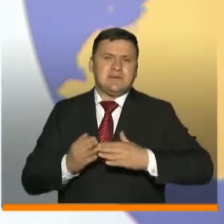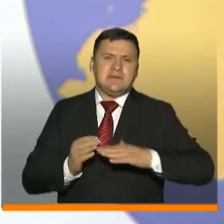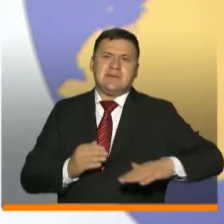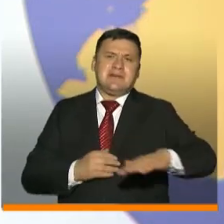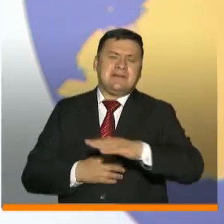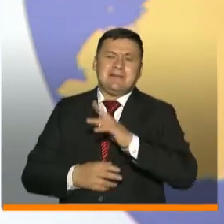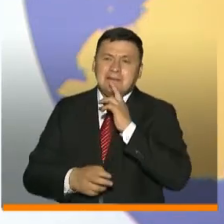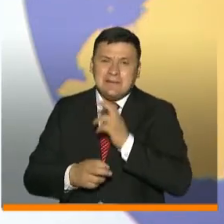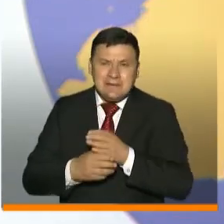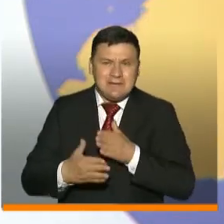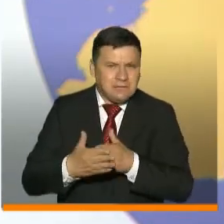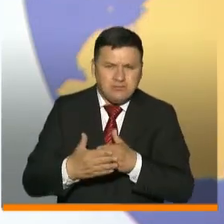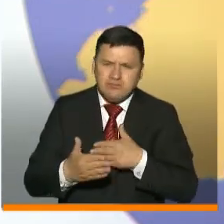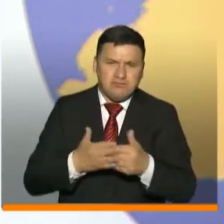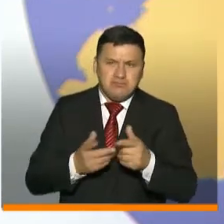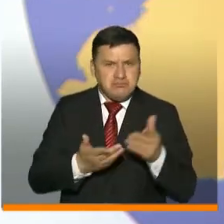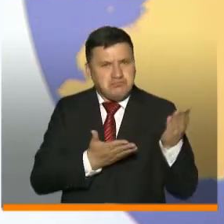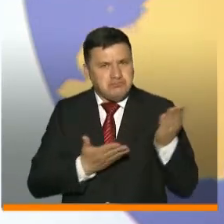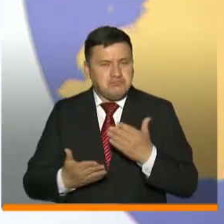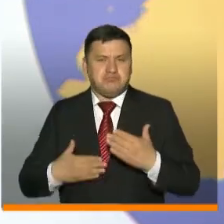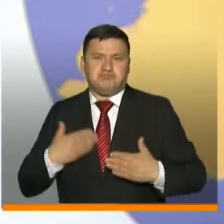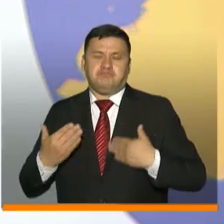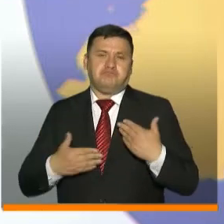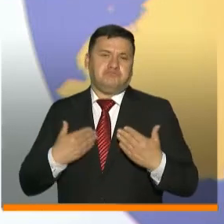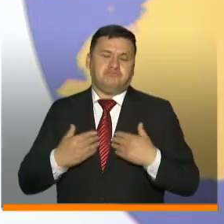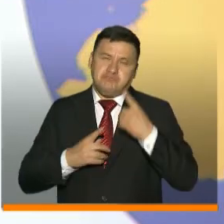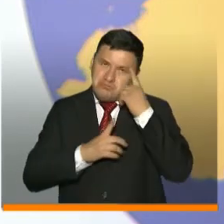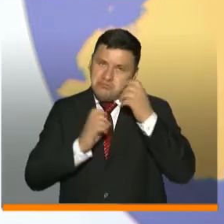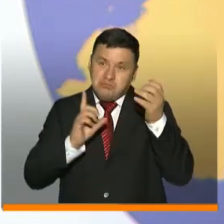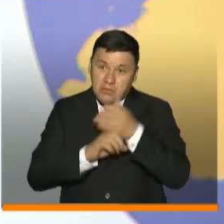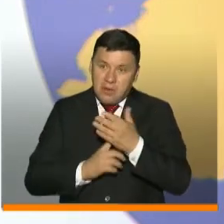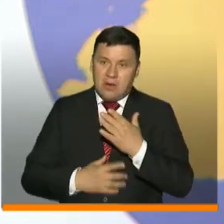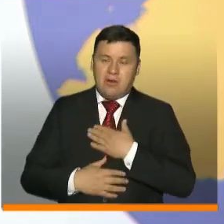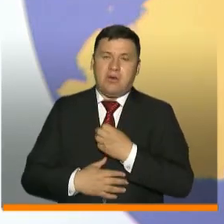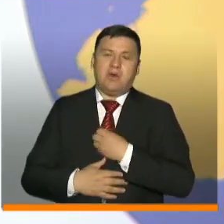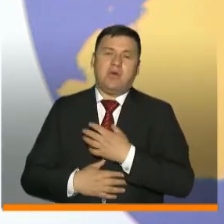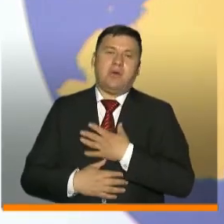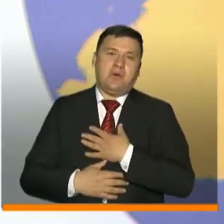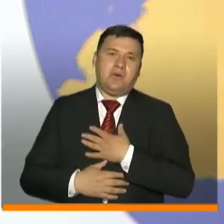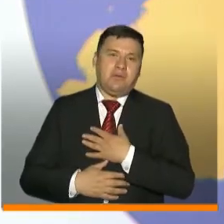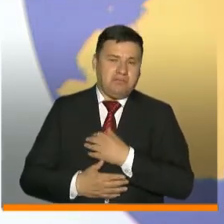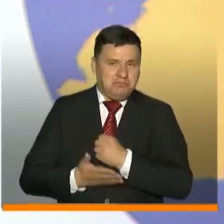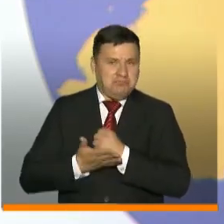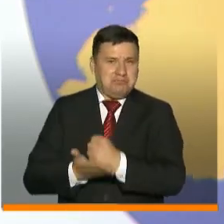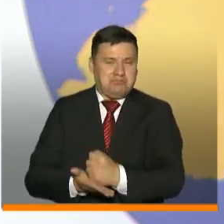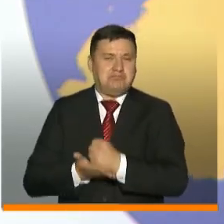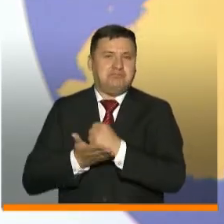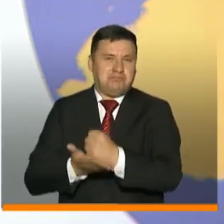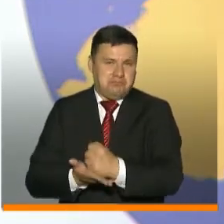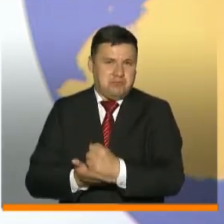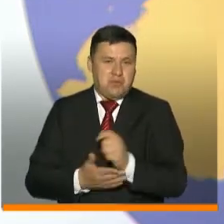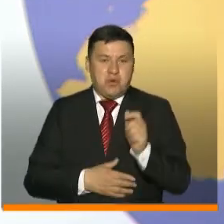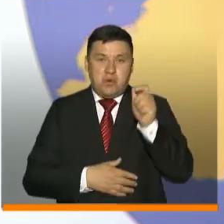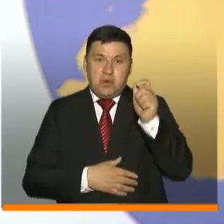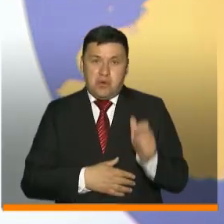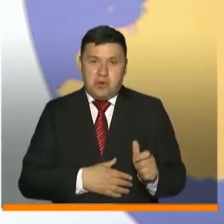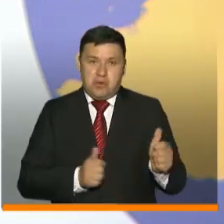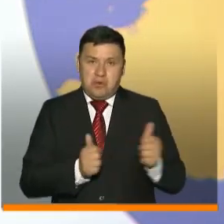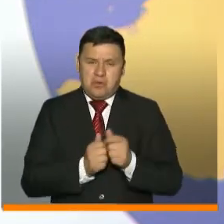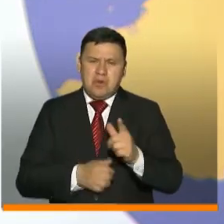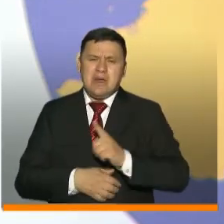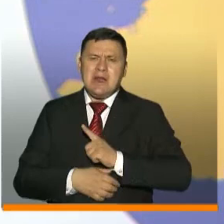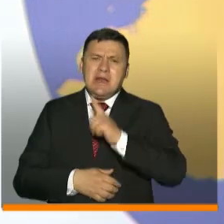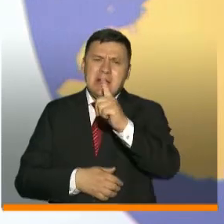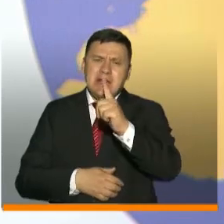ha tenido, nos recibieron con alegría, con esperanza, y tuvimos la fortuna de ir también con una persona que viene